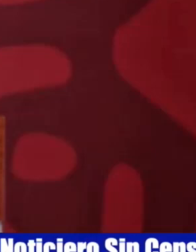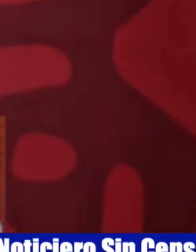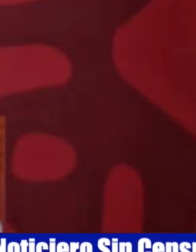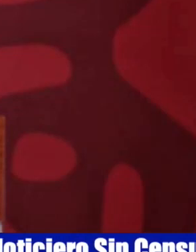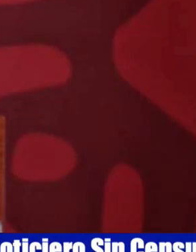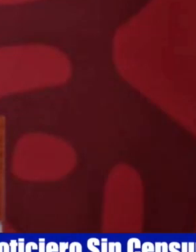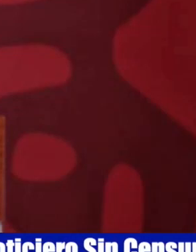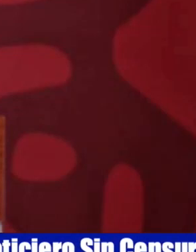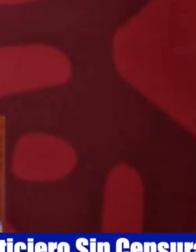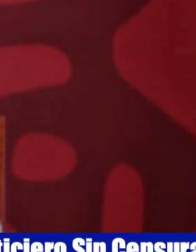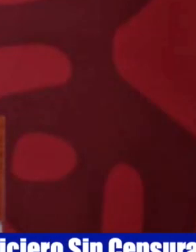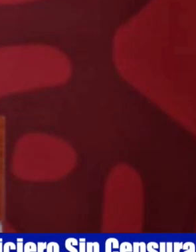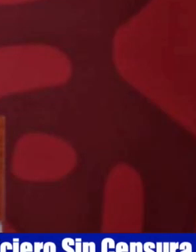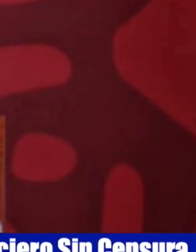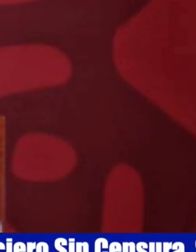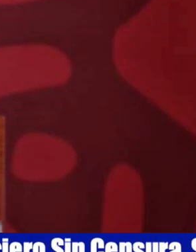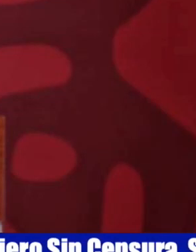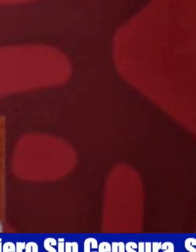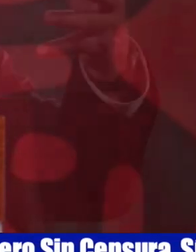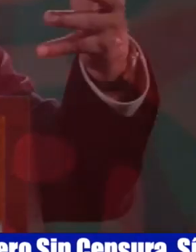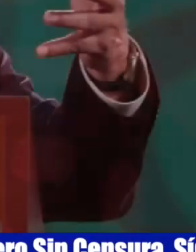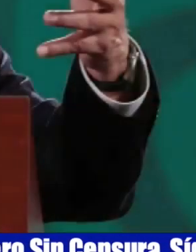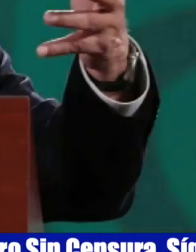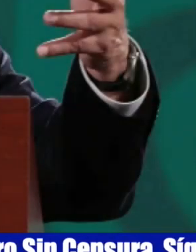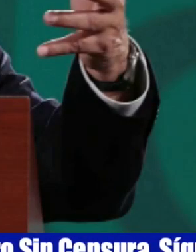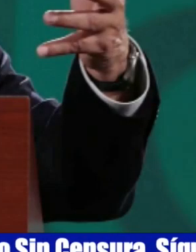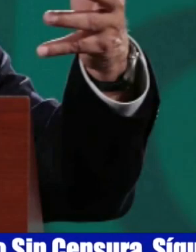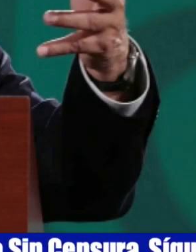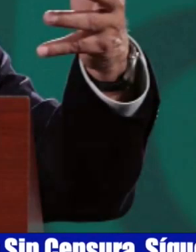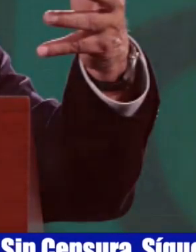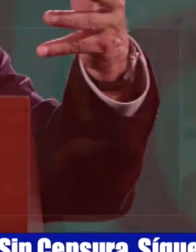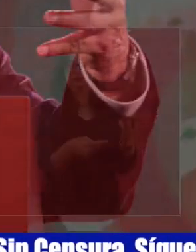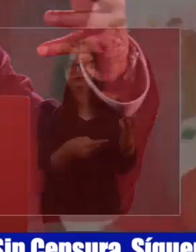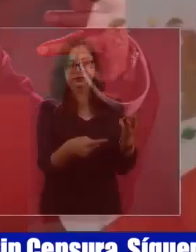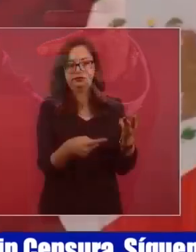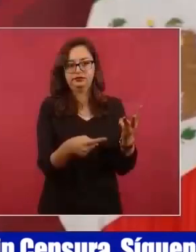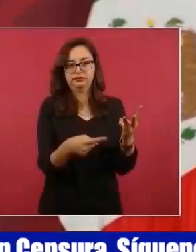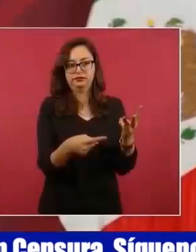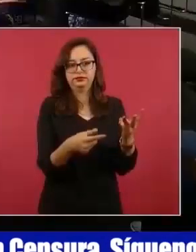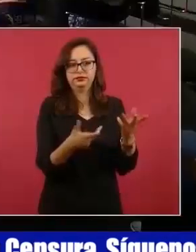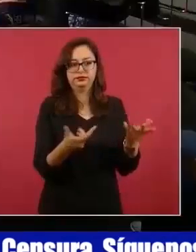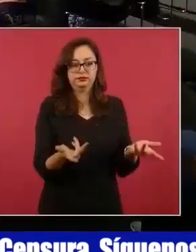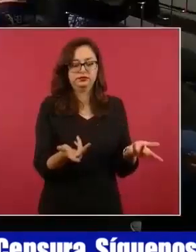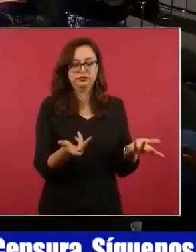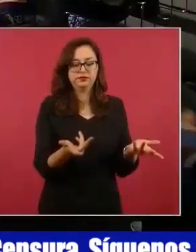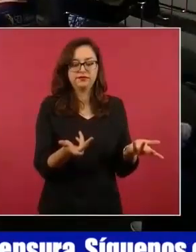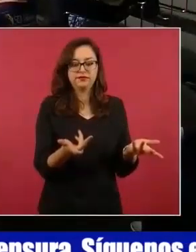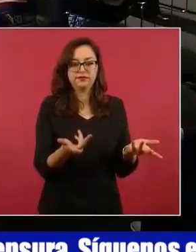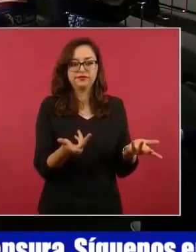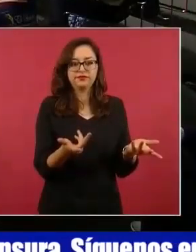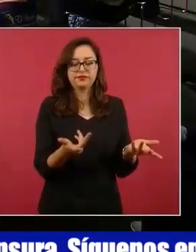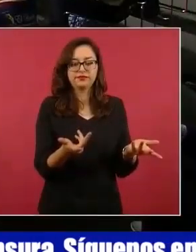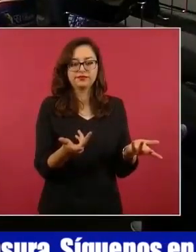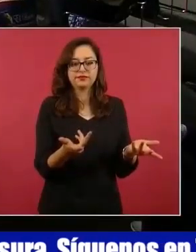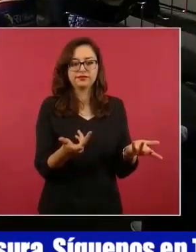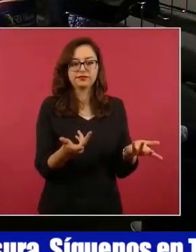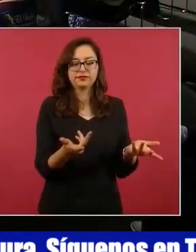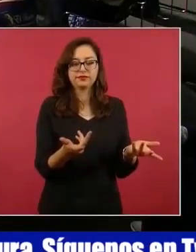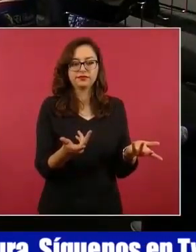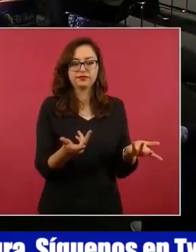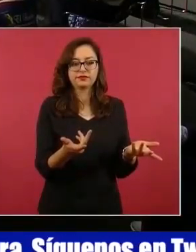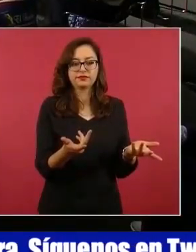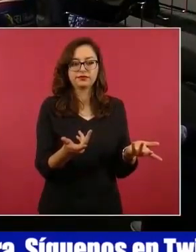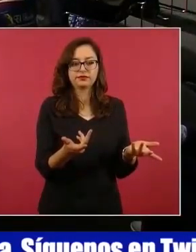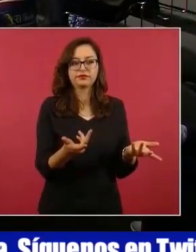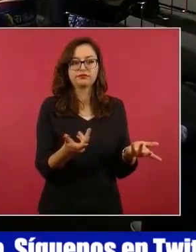respaldo granítico y con el respaldo y sobre todo el respeto de nuestro vecino del norte y del